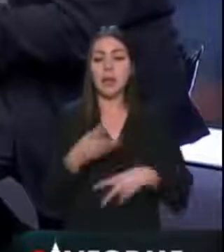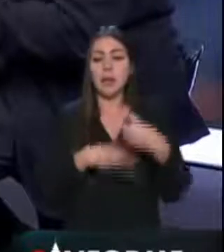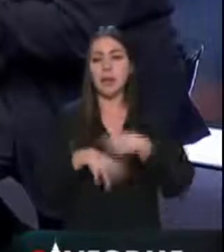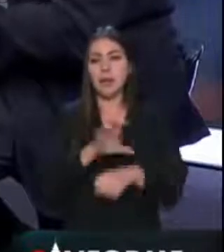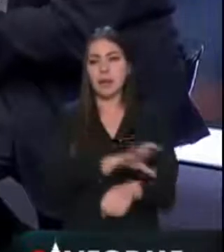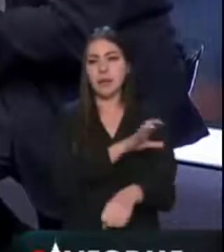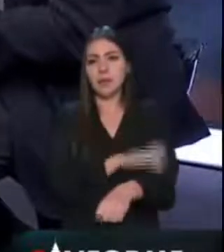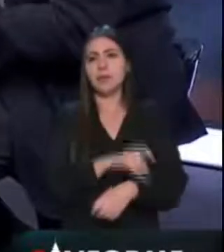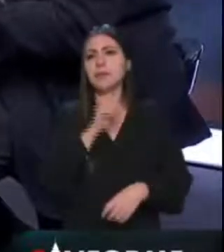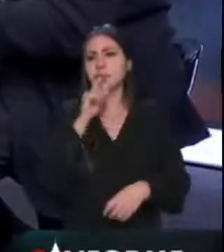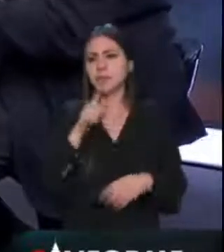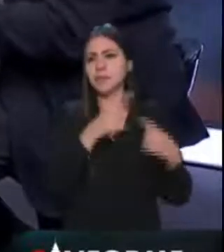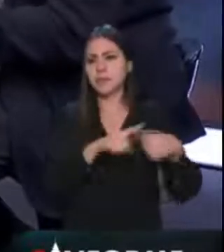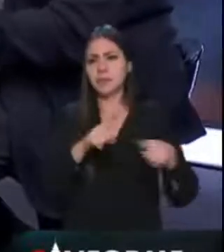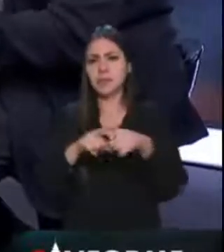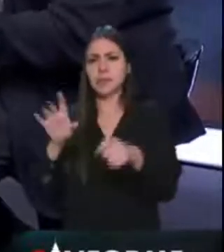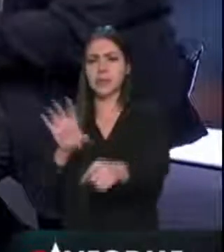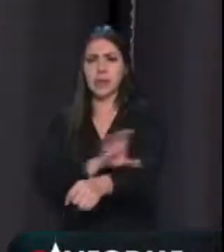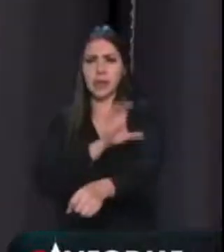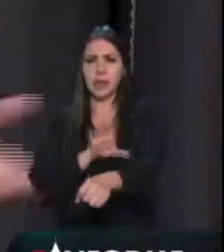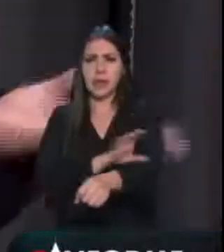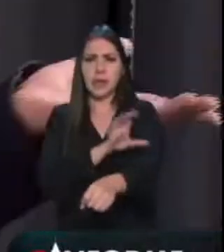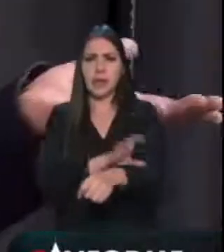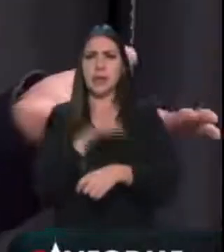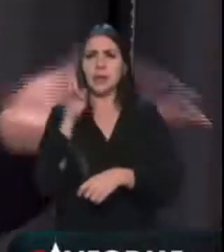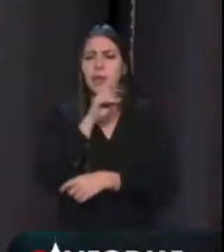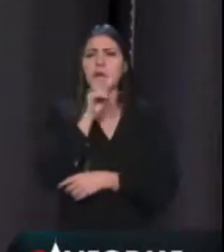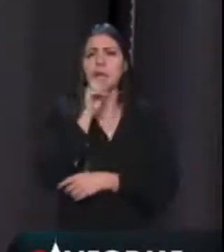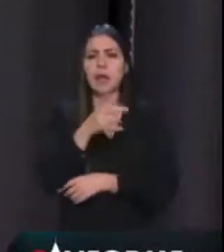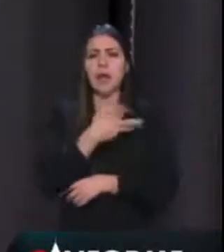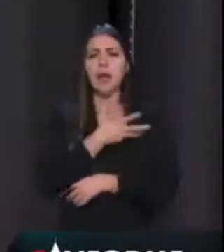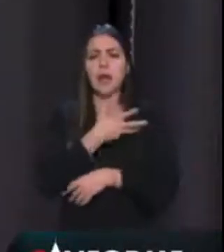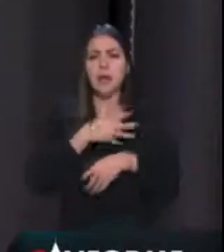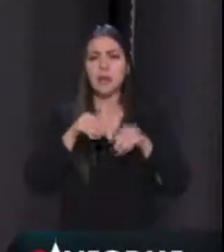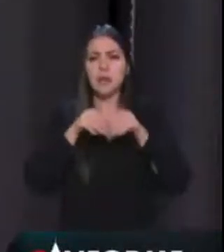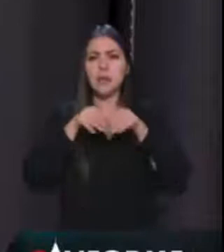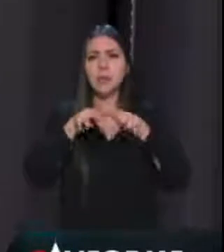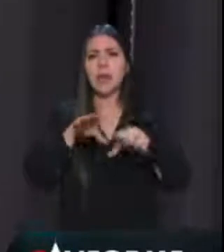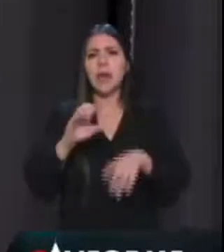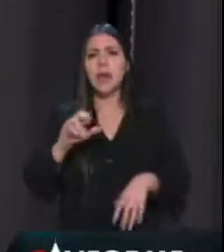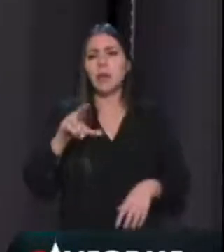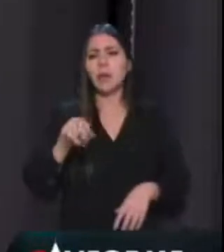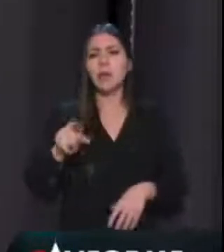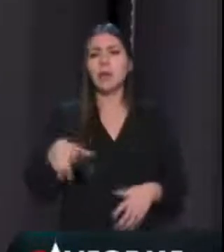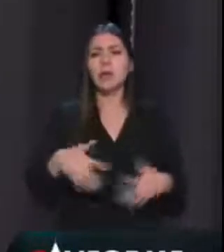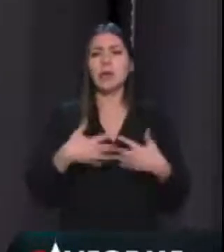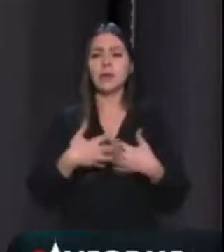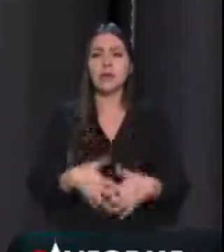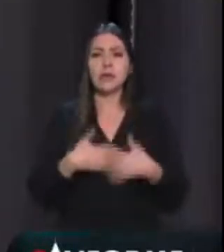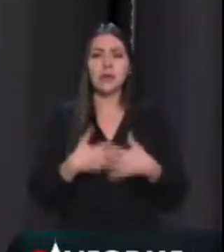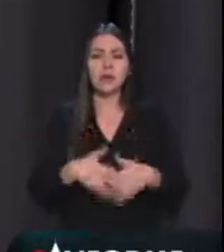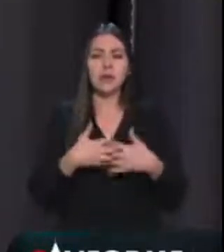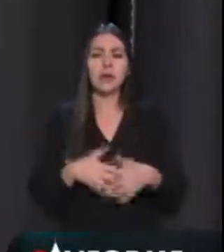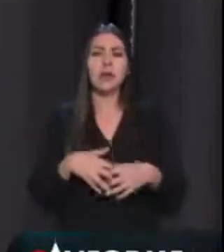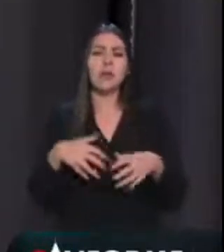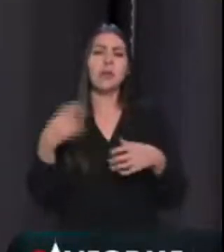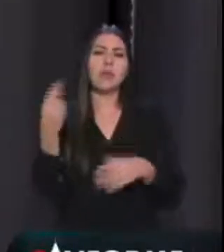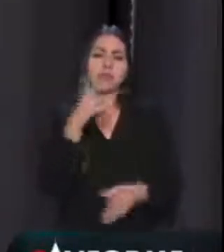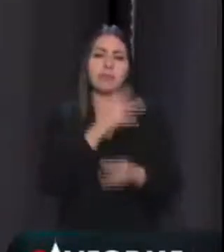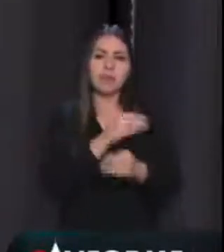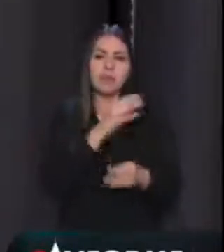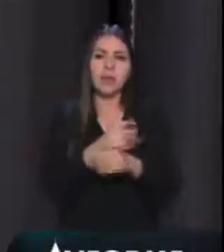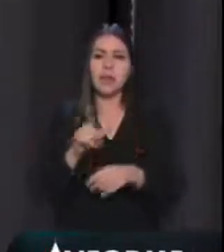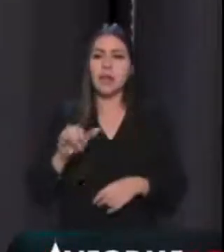energías eólicas, claro que dejan huella de carbono. Tienes que construir los motores, tienes que utilizar baterías de litio, tienes que